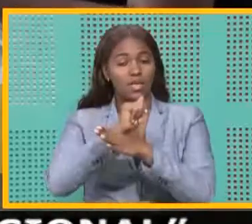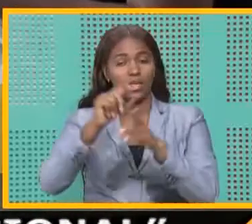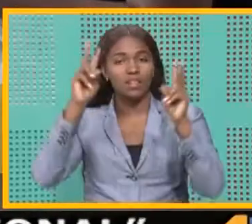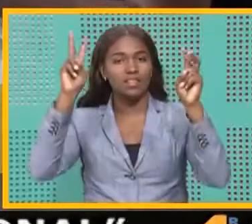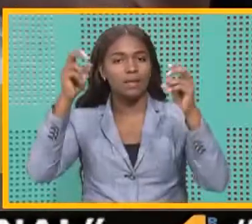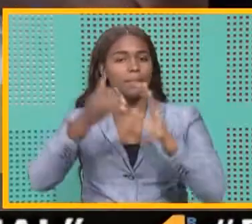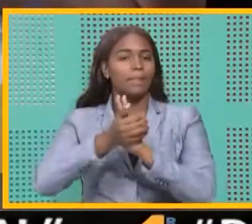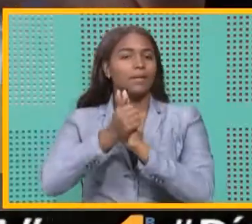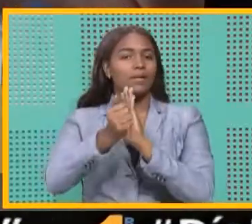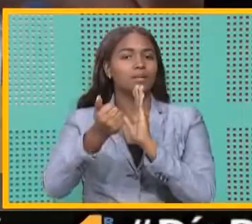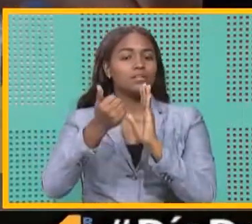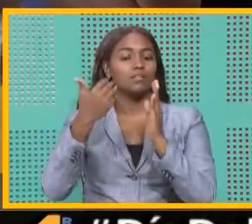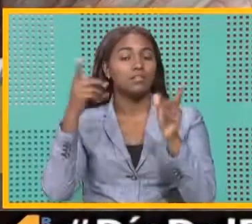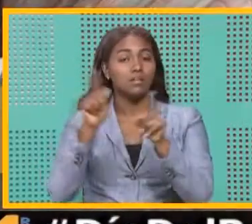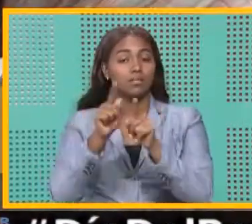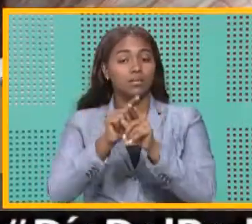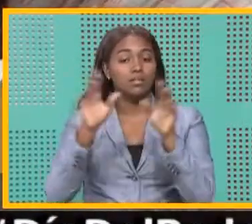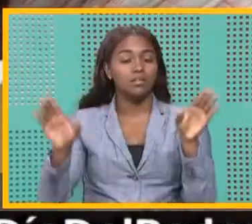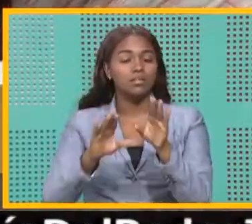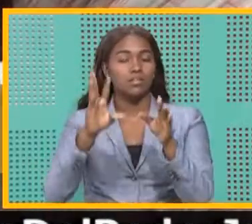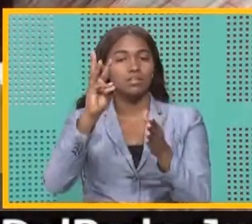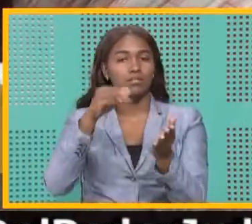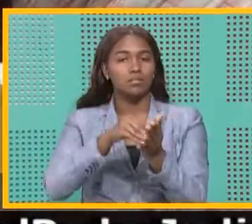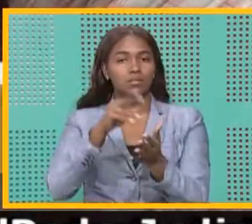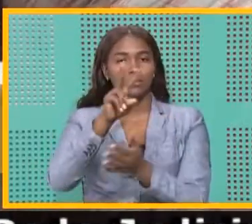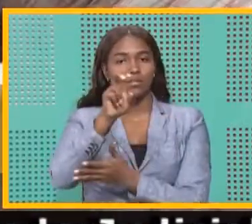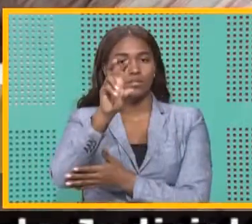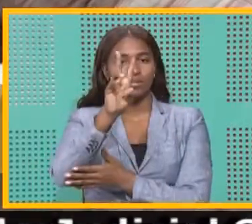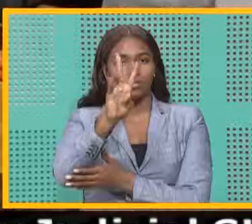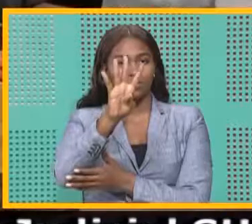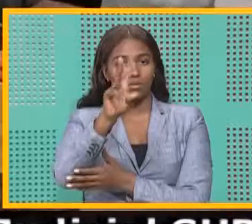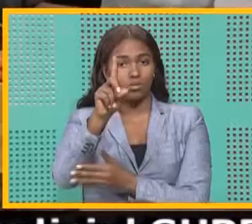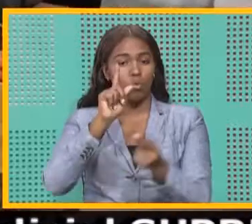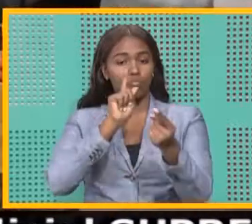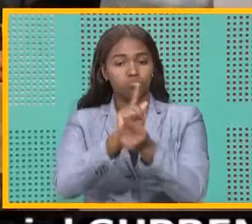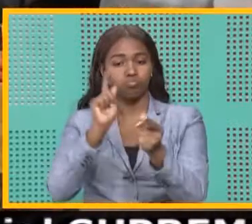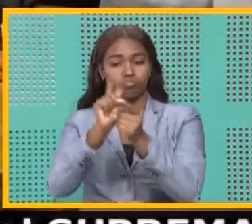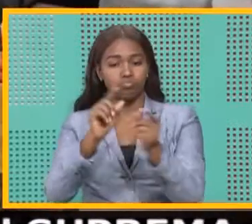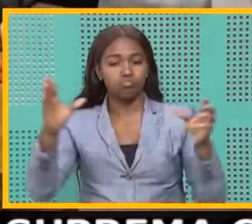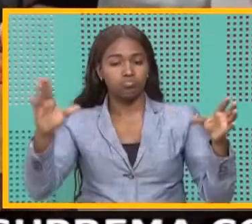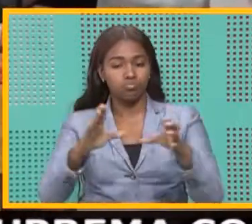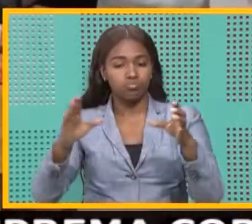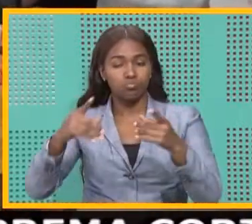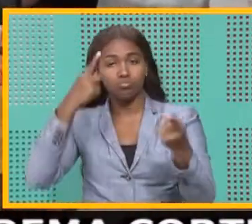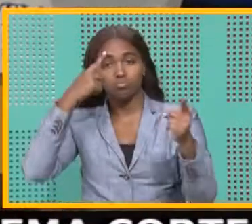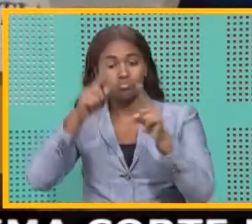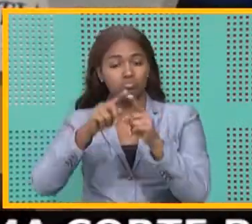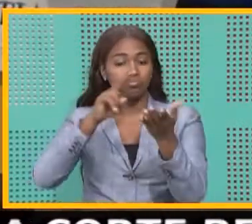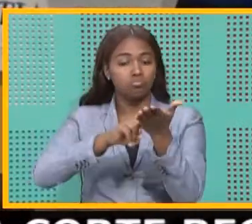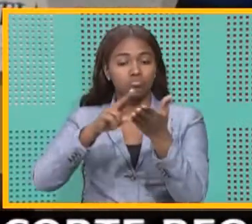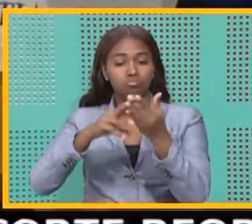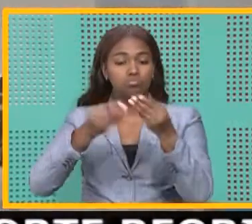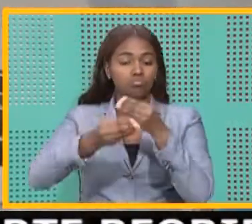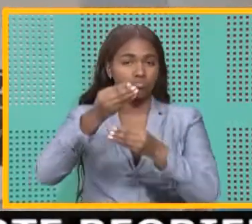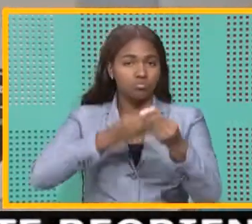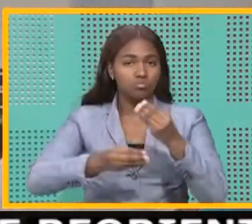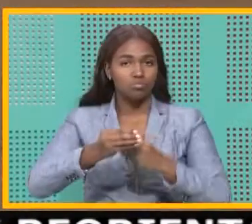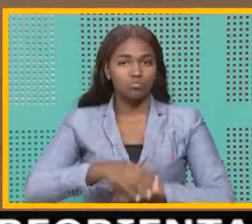especializados. Se efectuaron 6.241 encuentros y contratos de negocios.